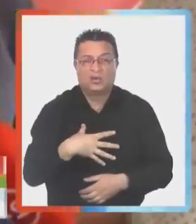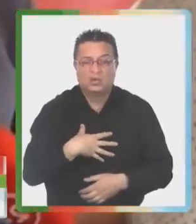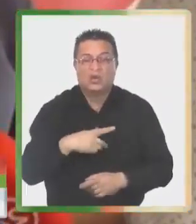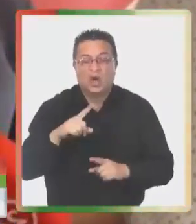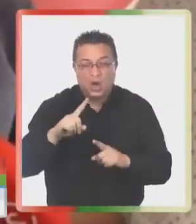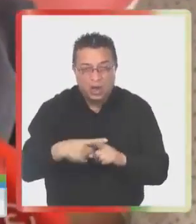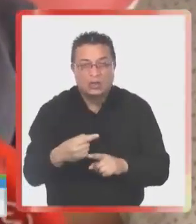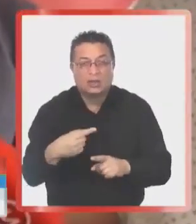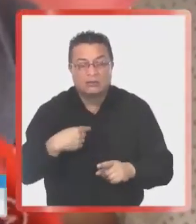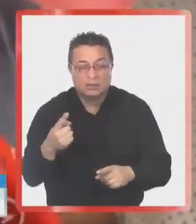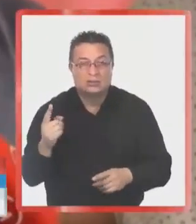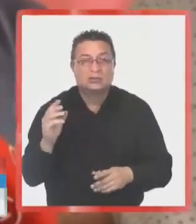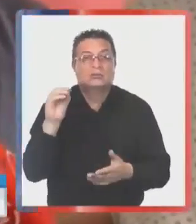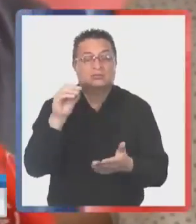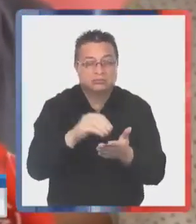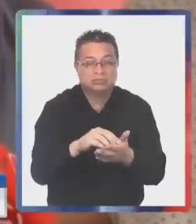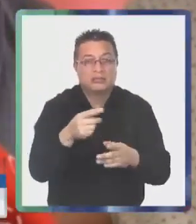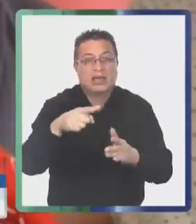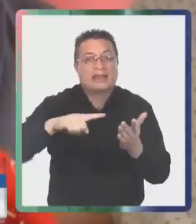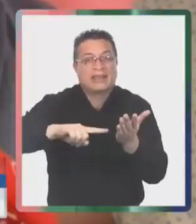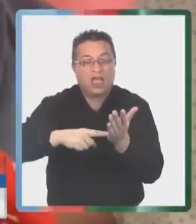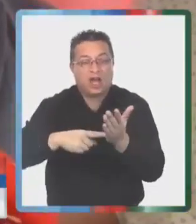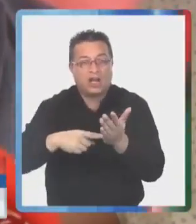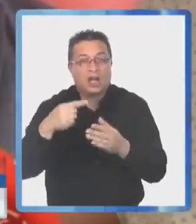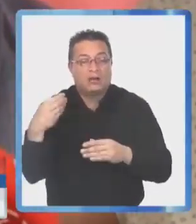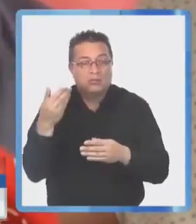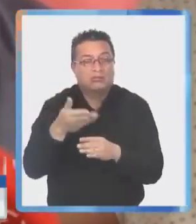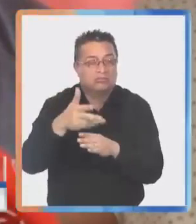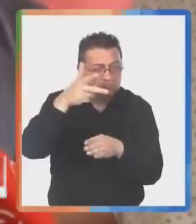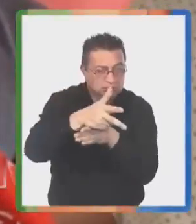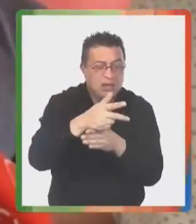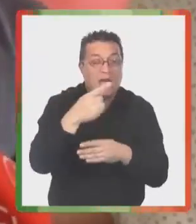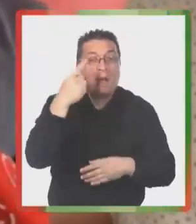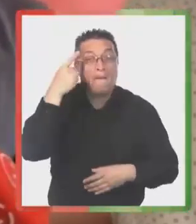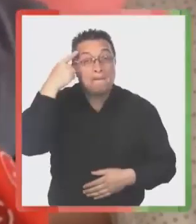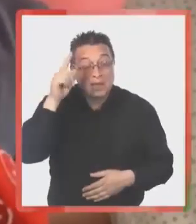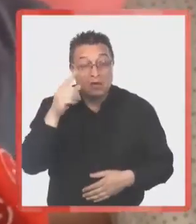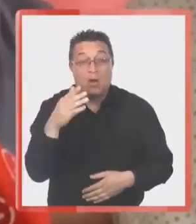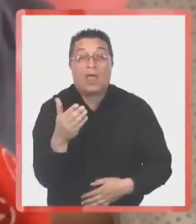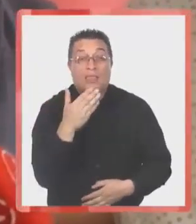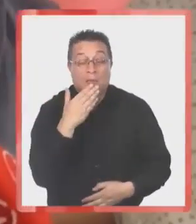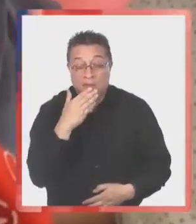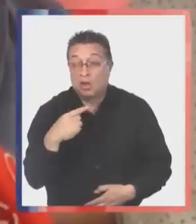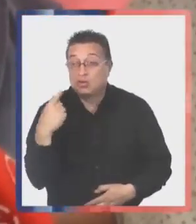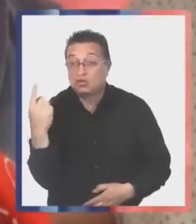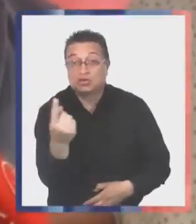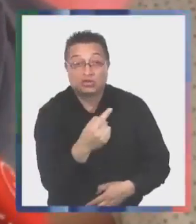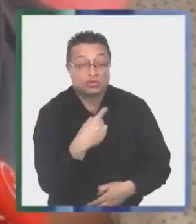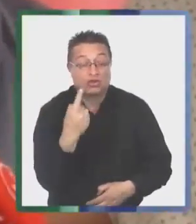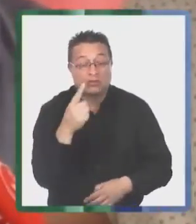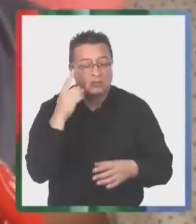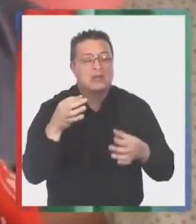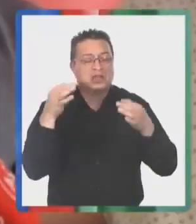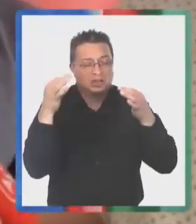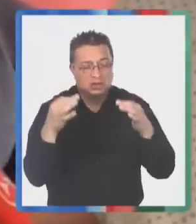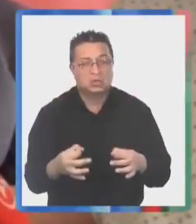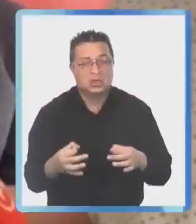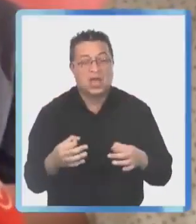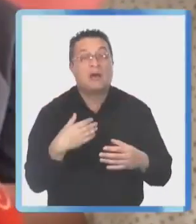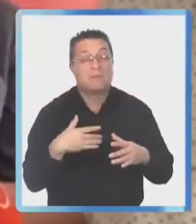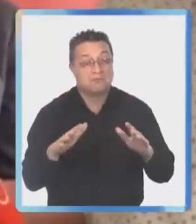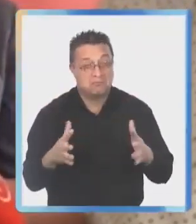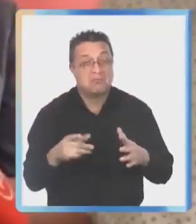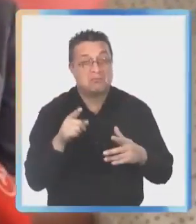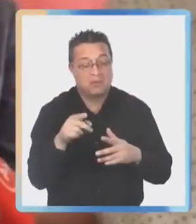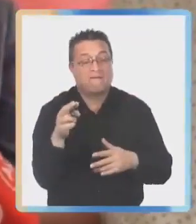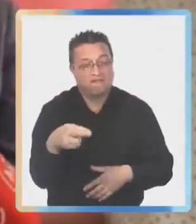de instalar estos recursos tecnológicos, pero a la vez estamos con toda esta certeza de